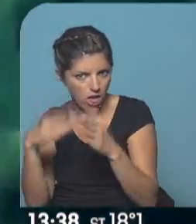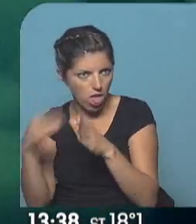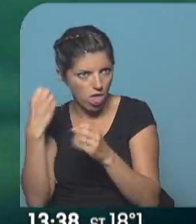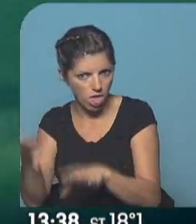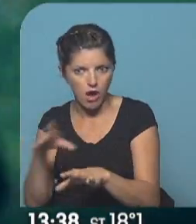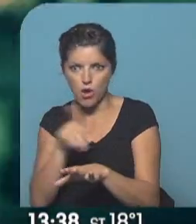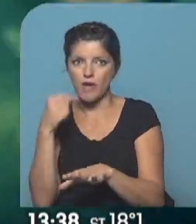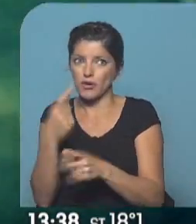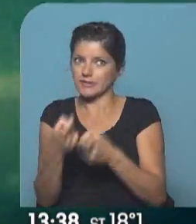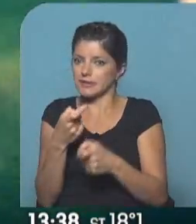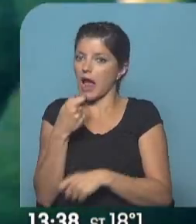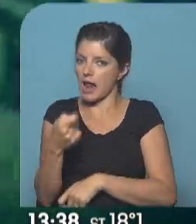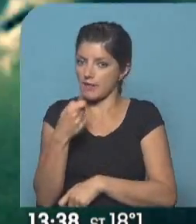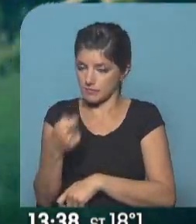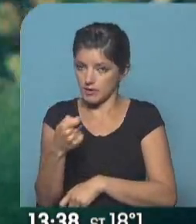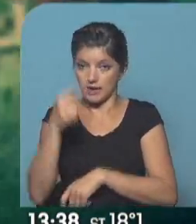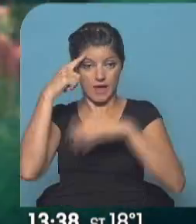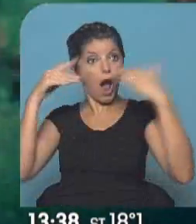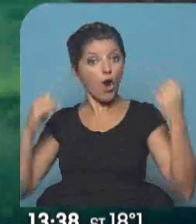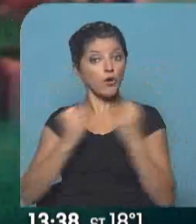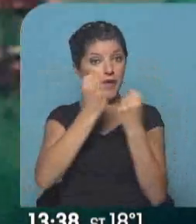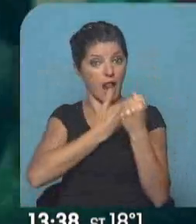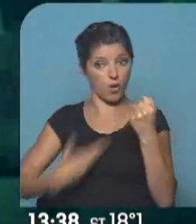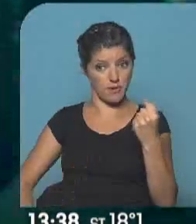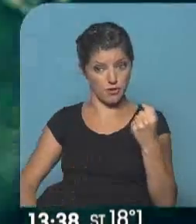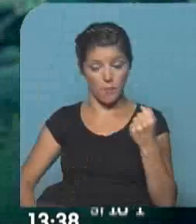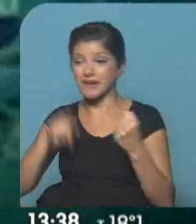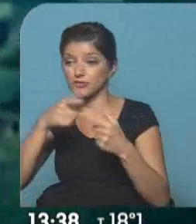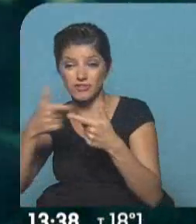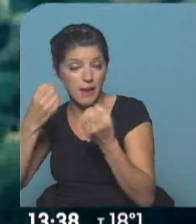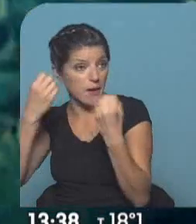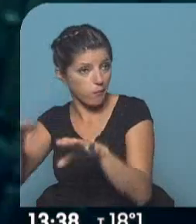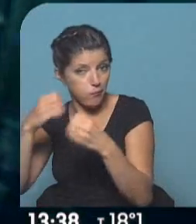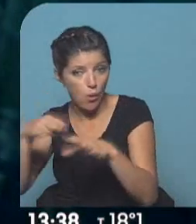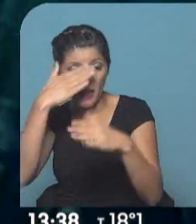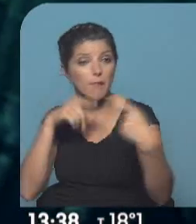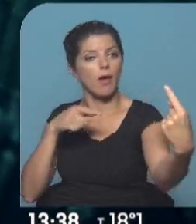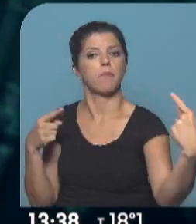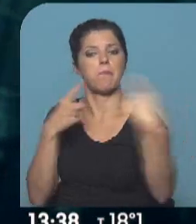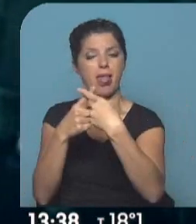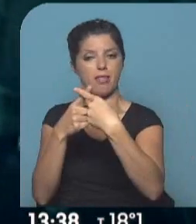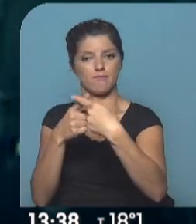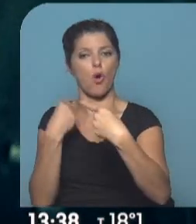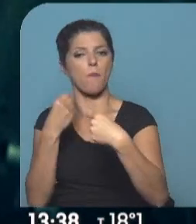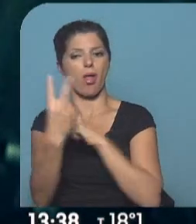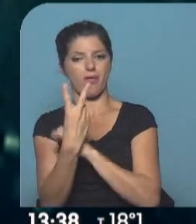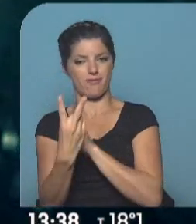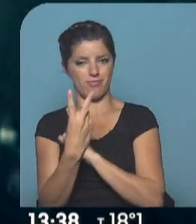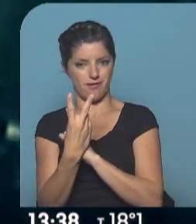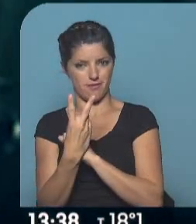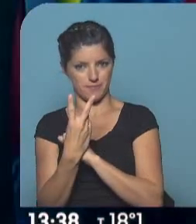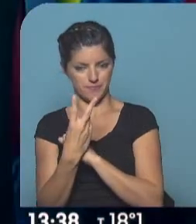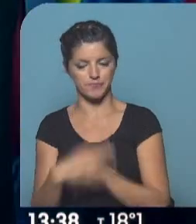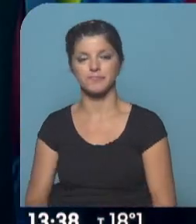sin garantías en un acuerdo con el gobierno, ya que eso lo dejaría inerme frente a sus enemigos. El tiempo para alcanzar un